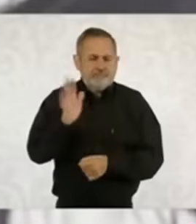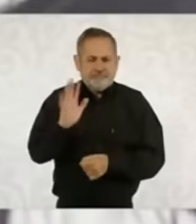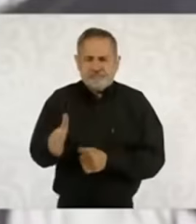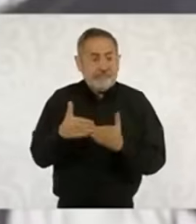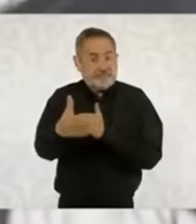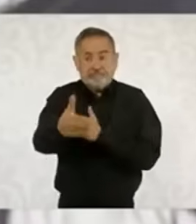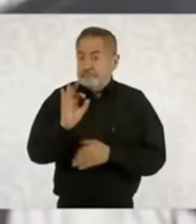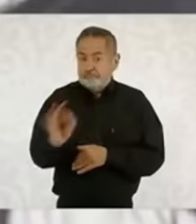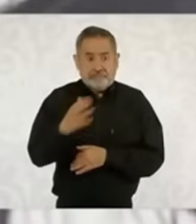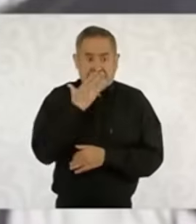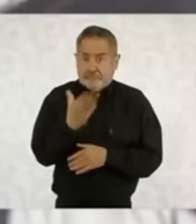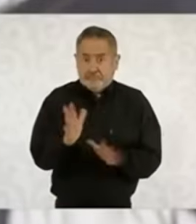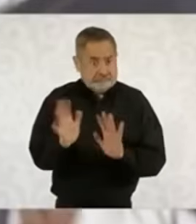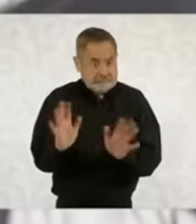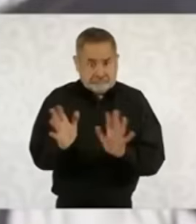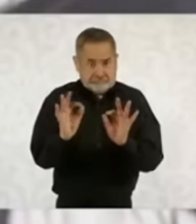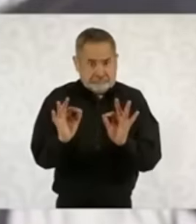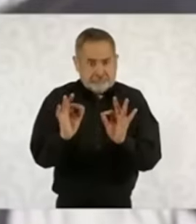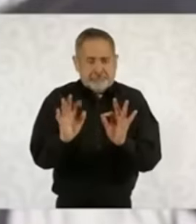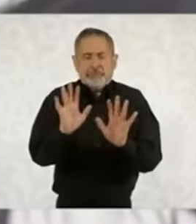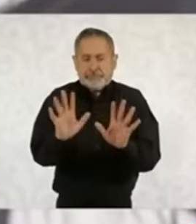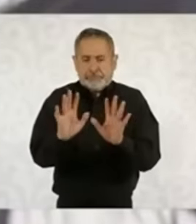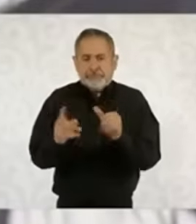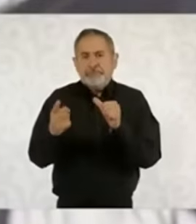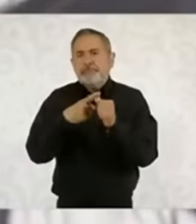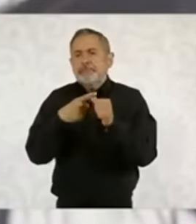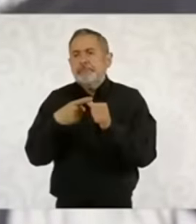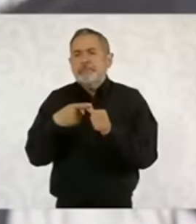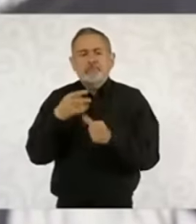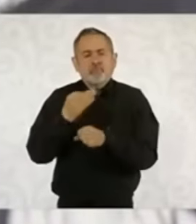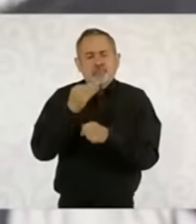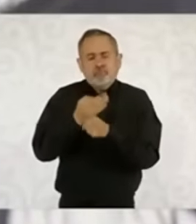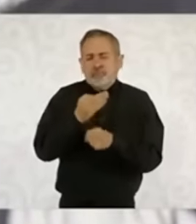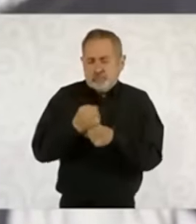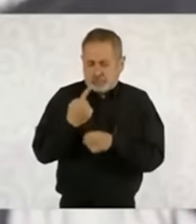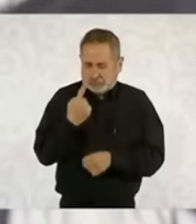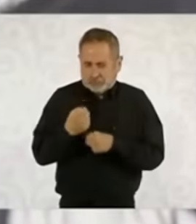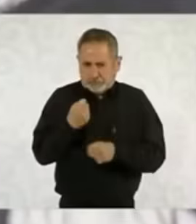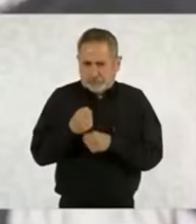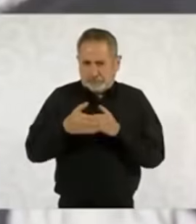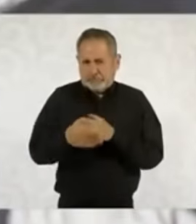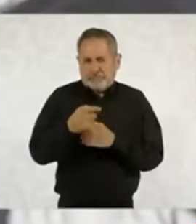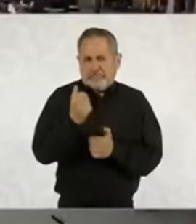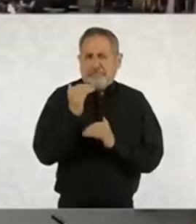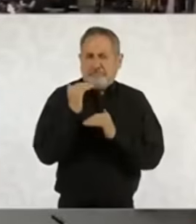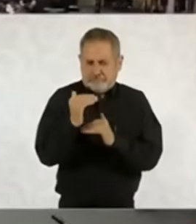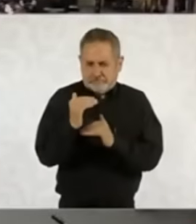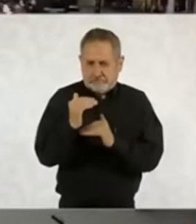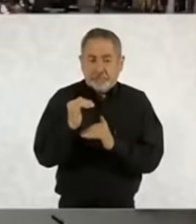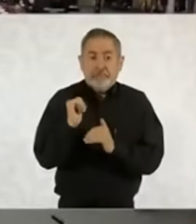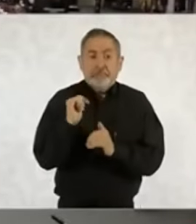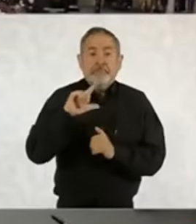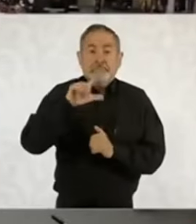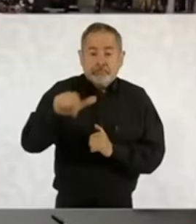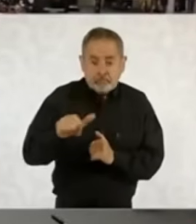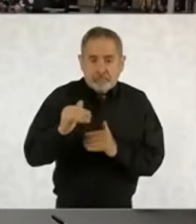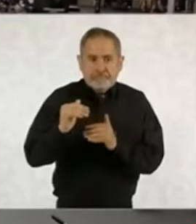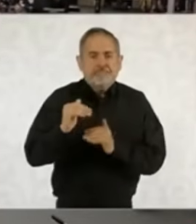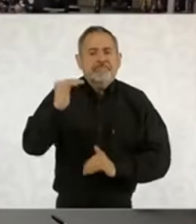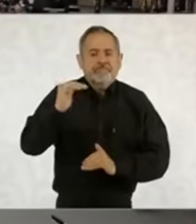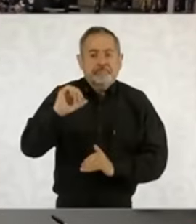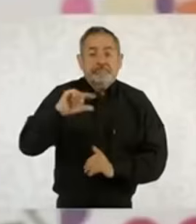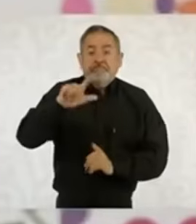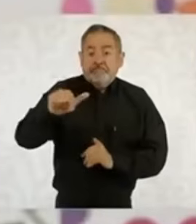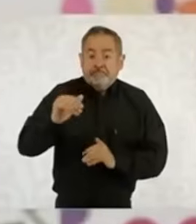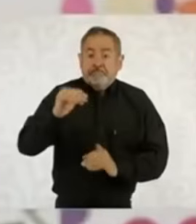anual. Sin embargo, esta primera meta es más baja, dado que está empezando la administración, y conforme pasan los años del